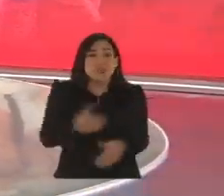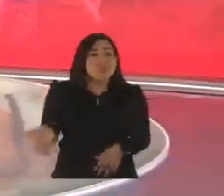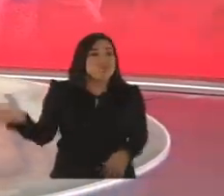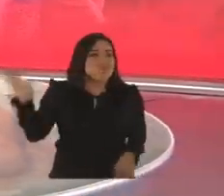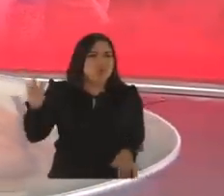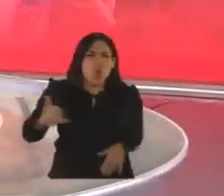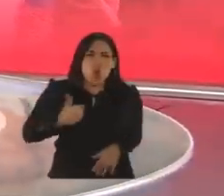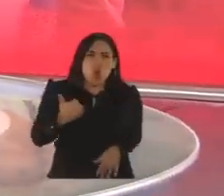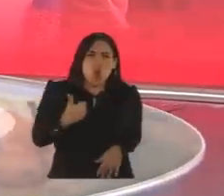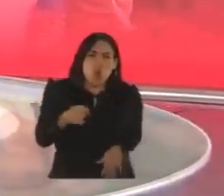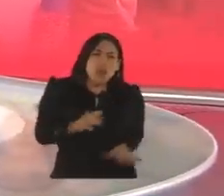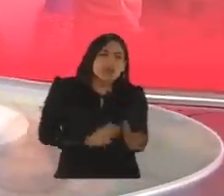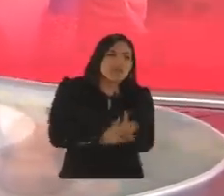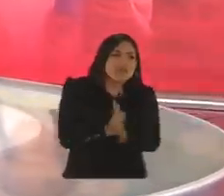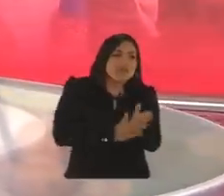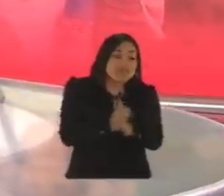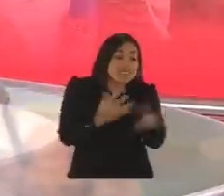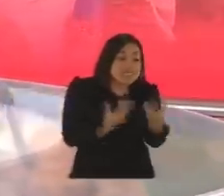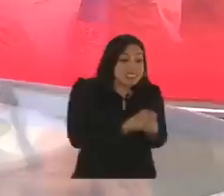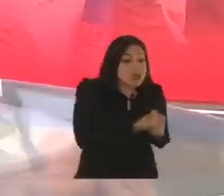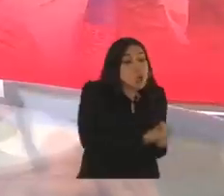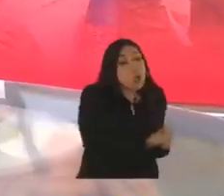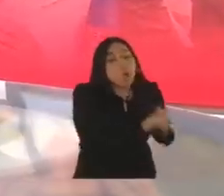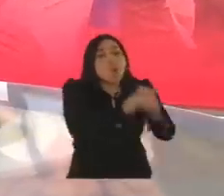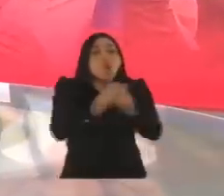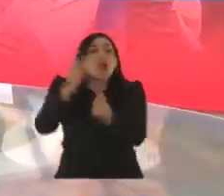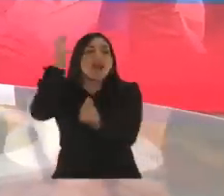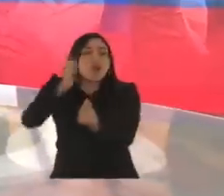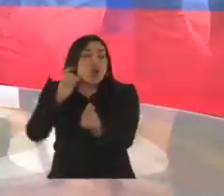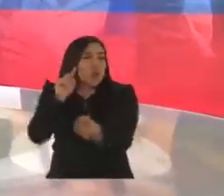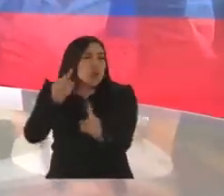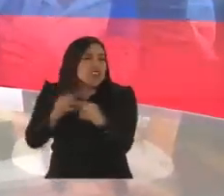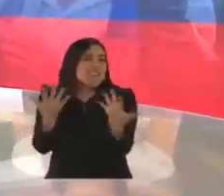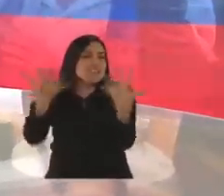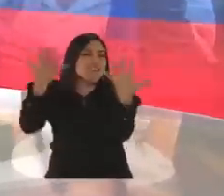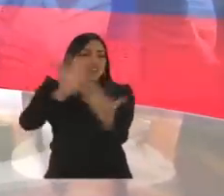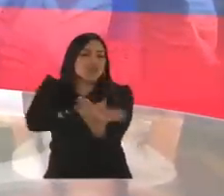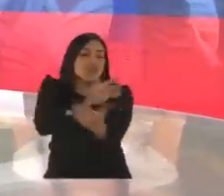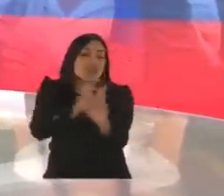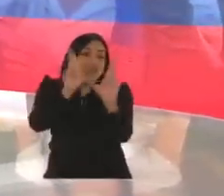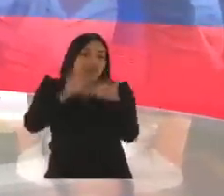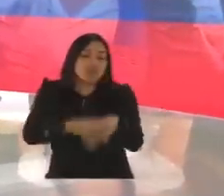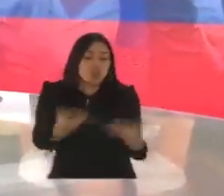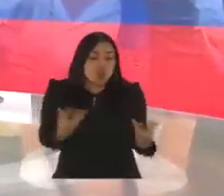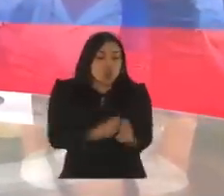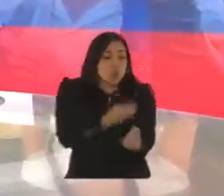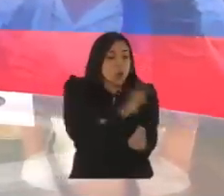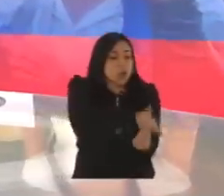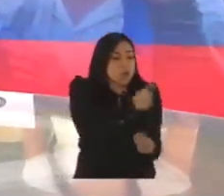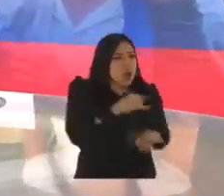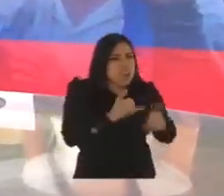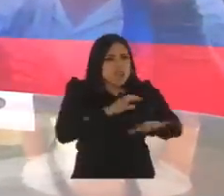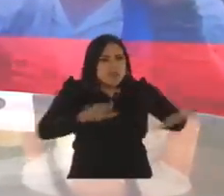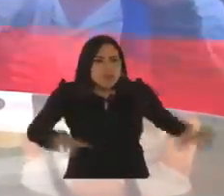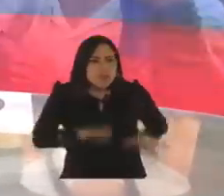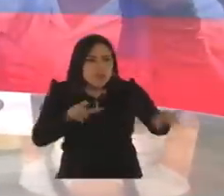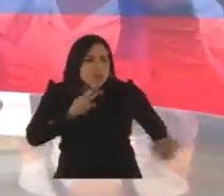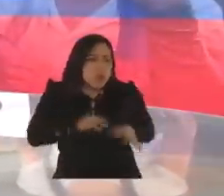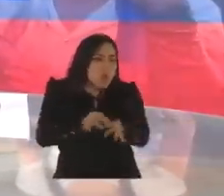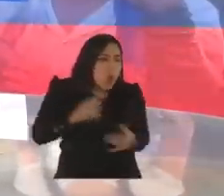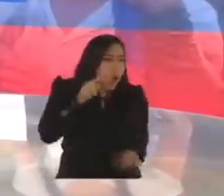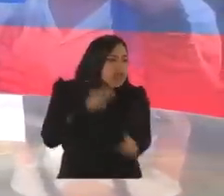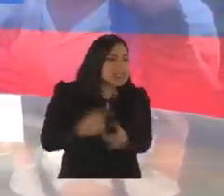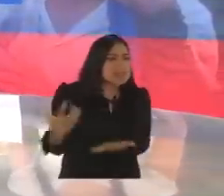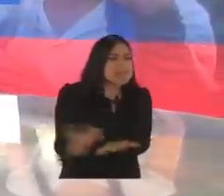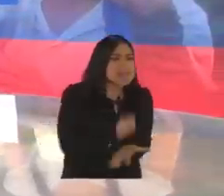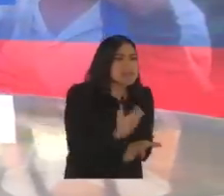Son jóvenes que sueñan con viajar a Europa a participar en un festival de música. El talentoso grupo realiza actividades en su municipio para